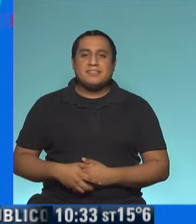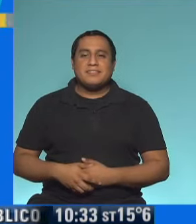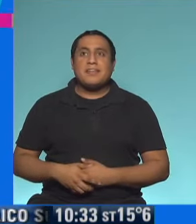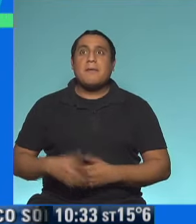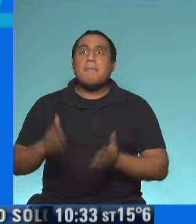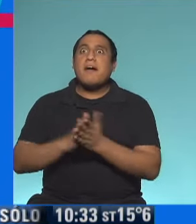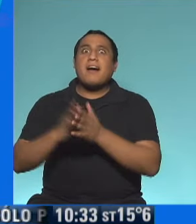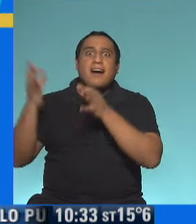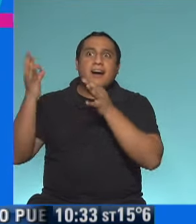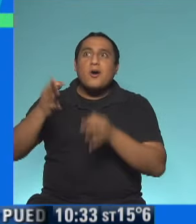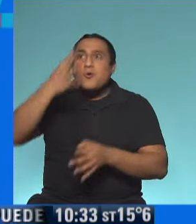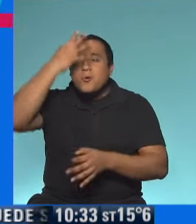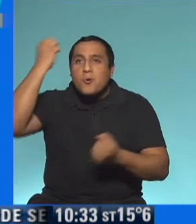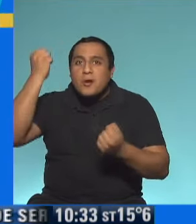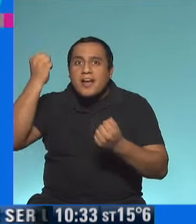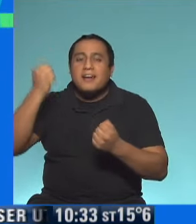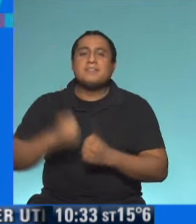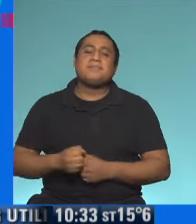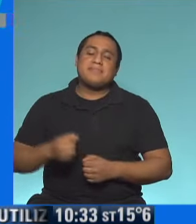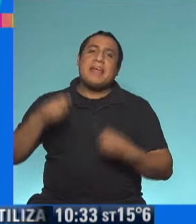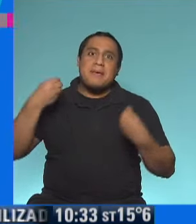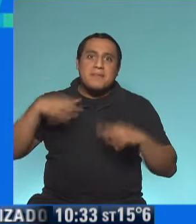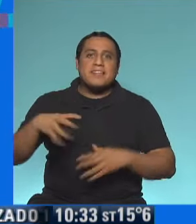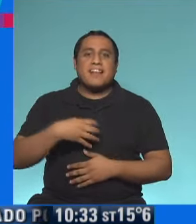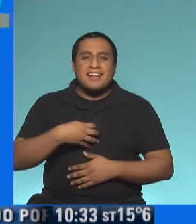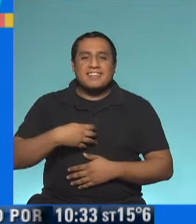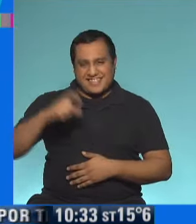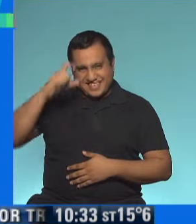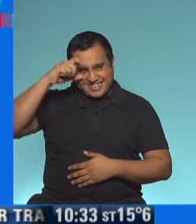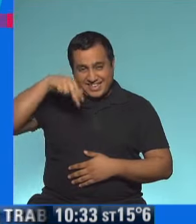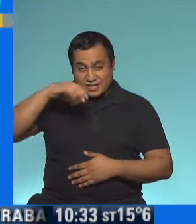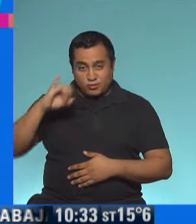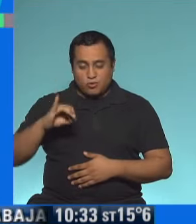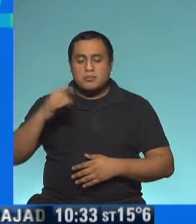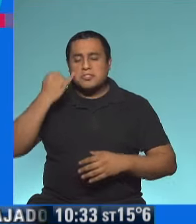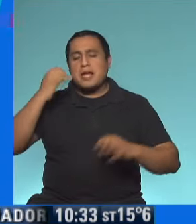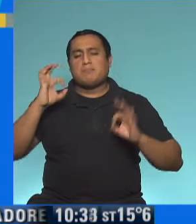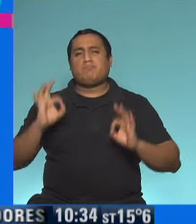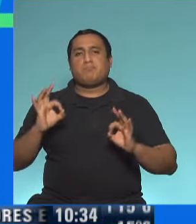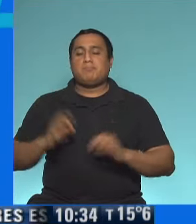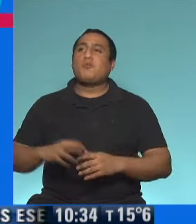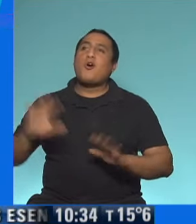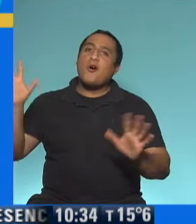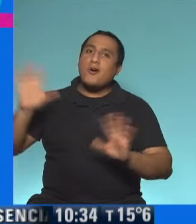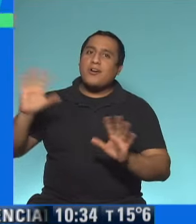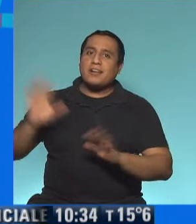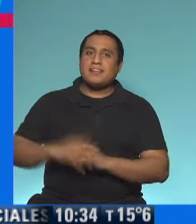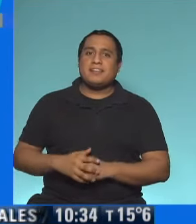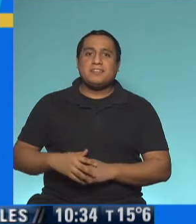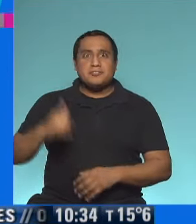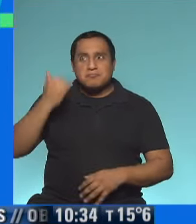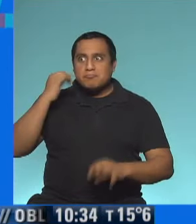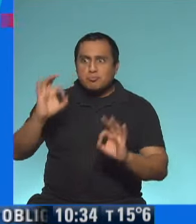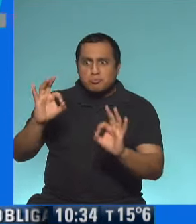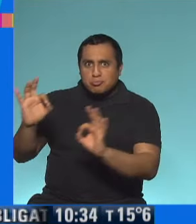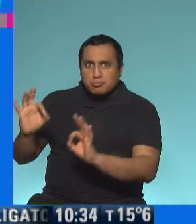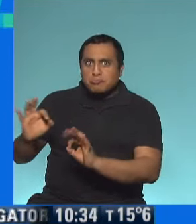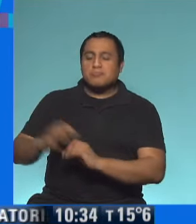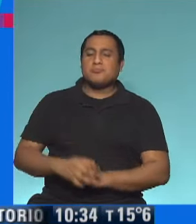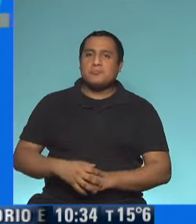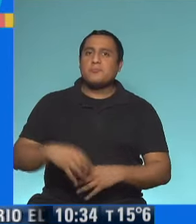Nuria! Empezaron las clases y Enzo ya está listo. Hola, Enzo. Tiene todo listo, ¿eh?